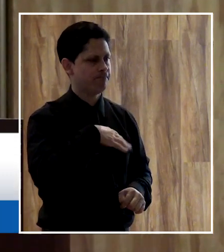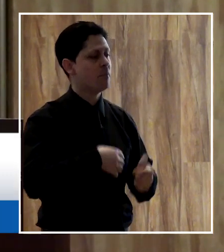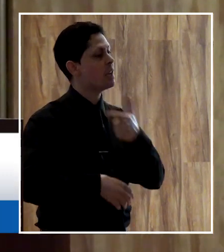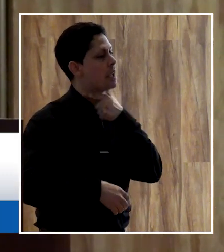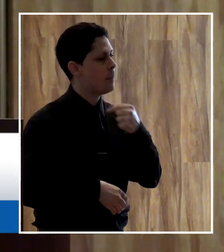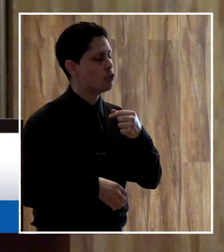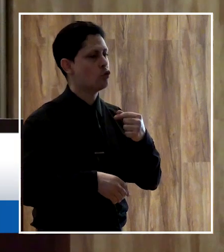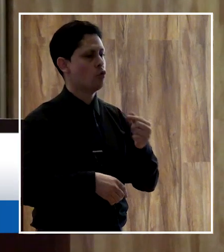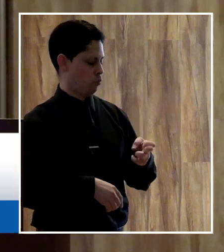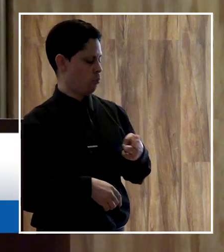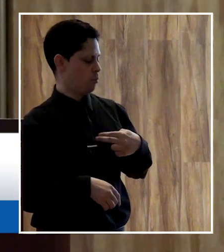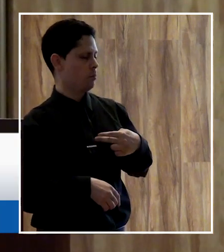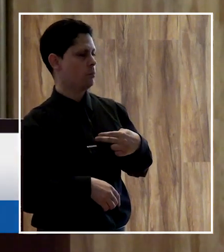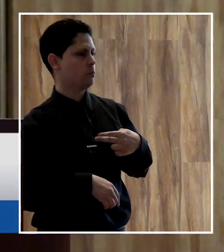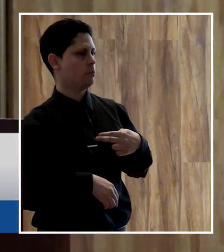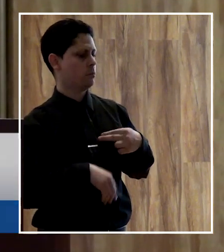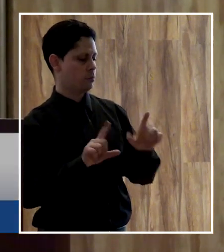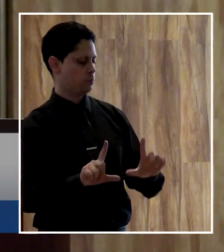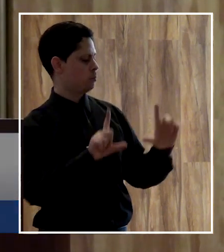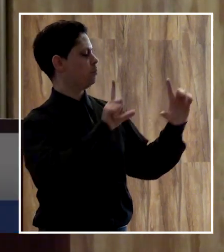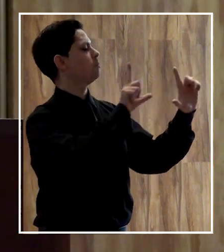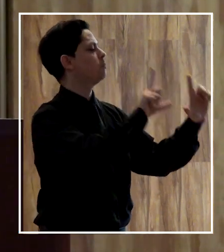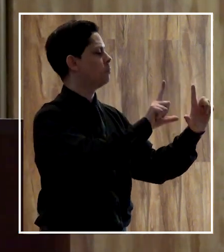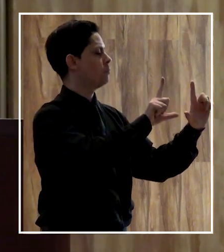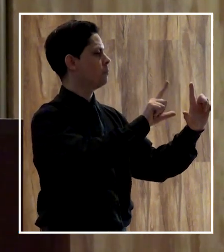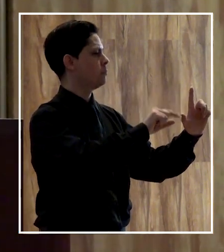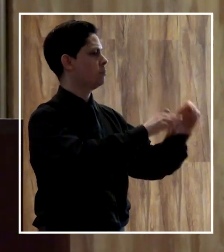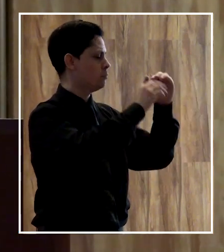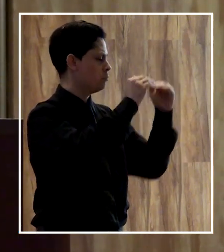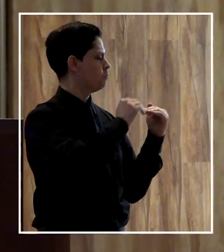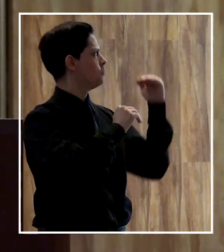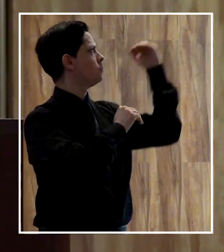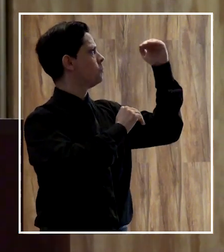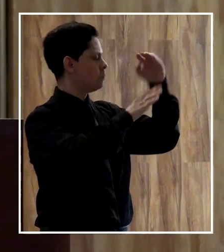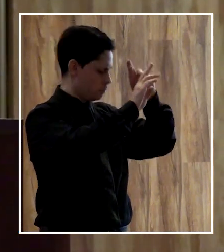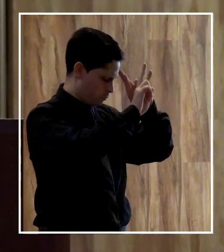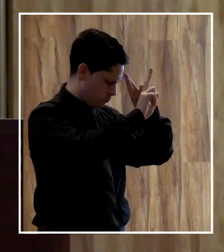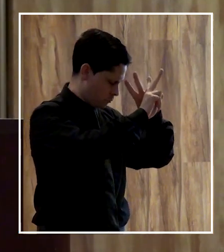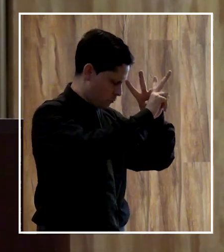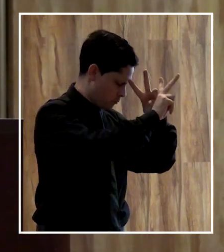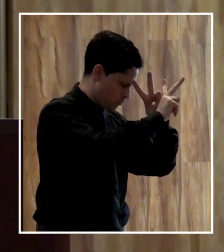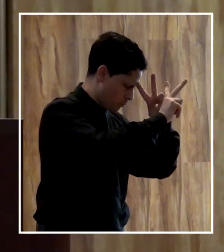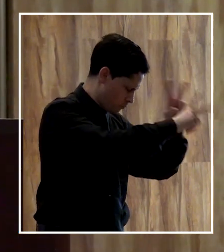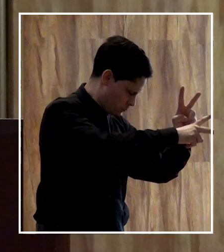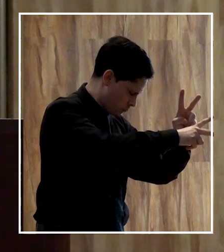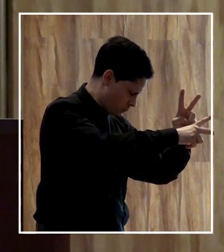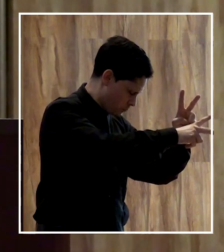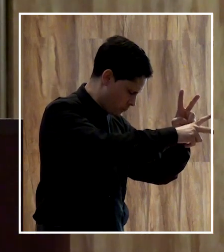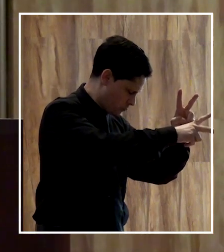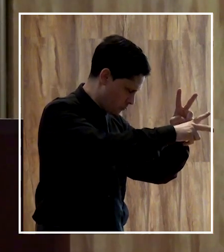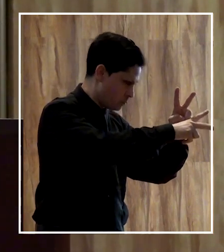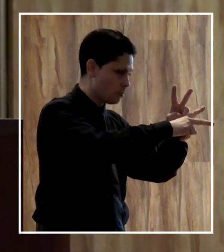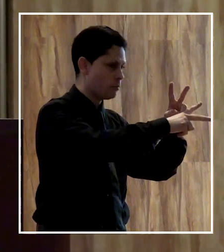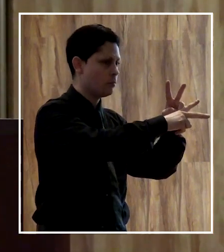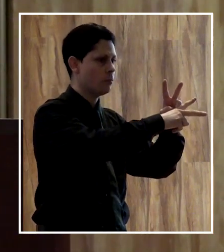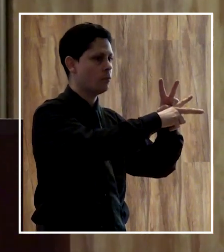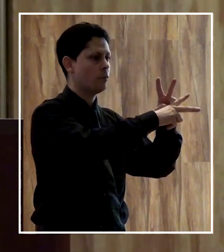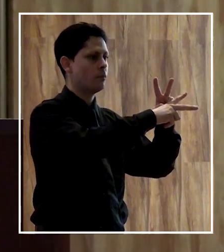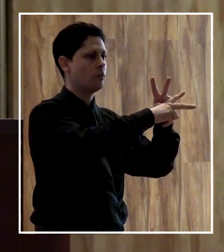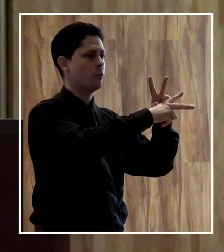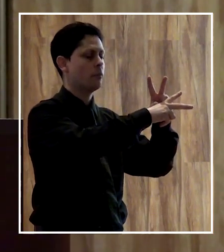distinguir con el grado honoris causa a Iván Núñez Prieto, en